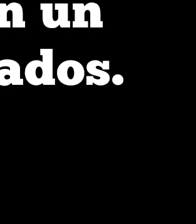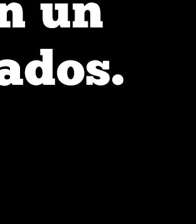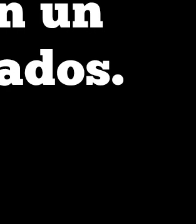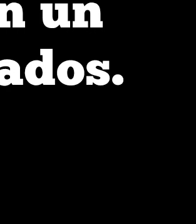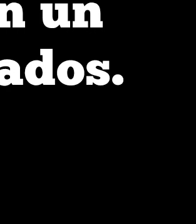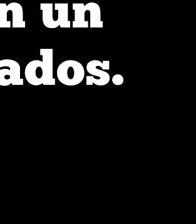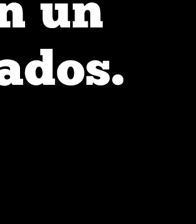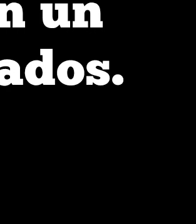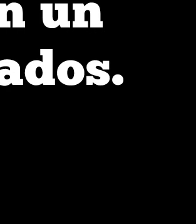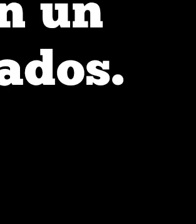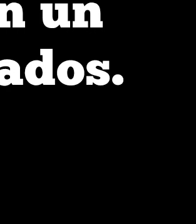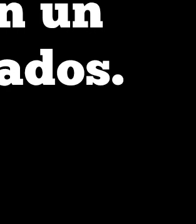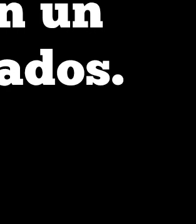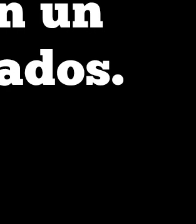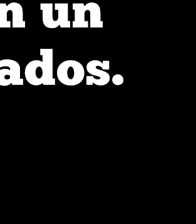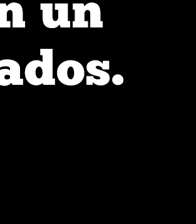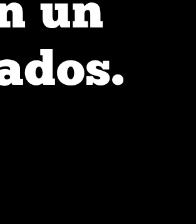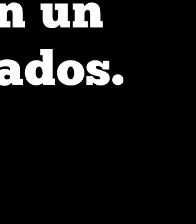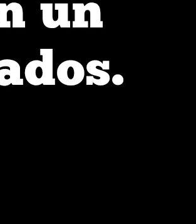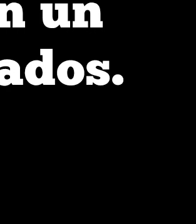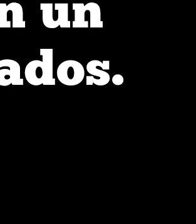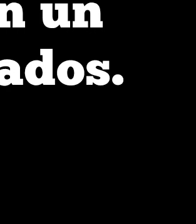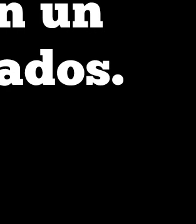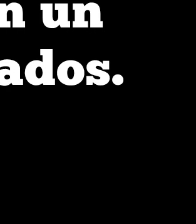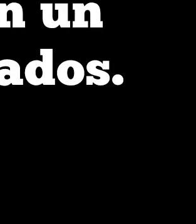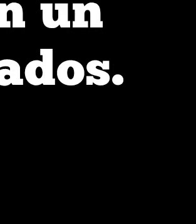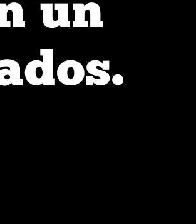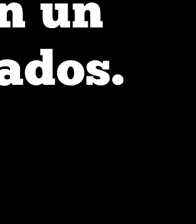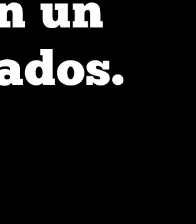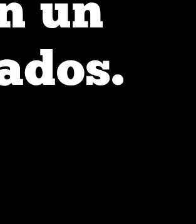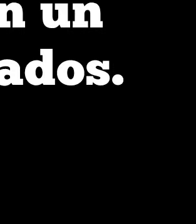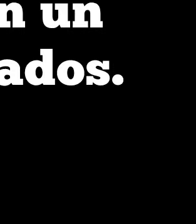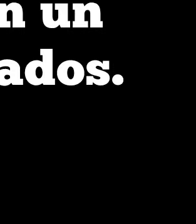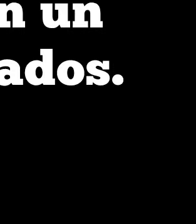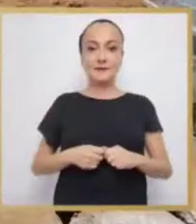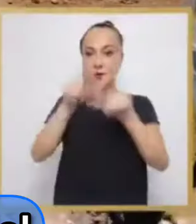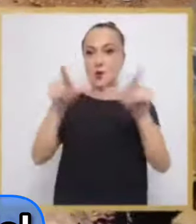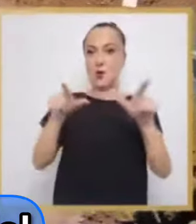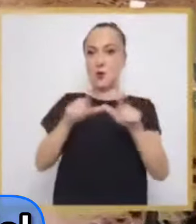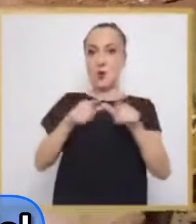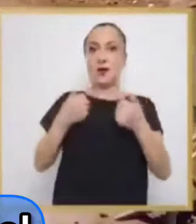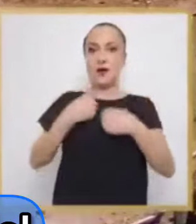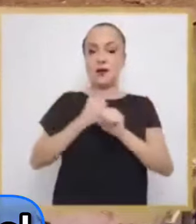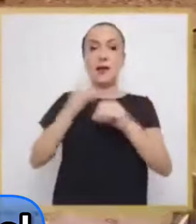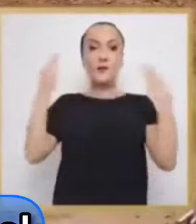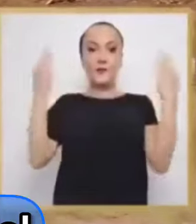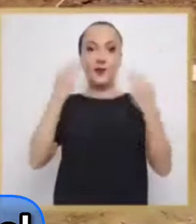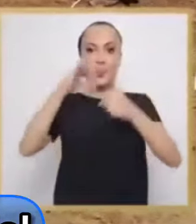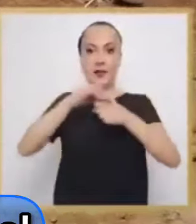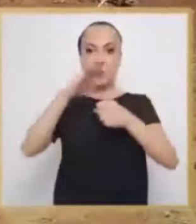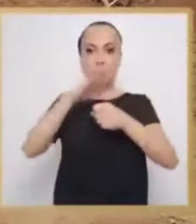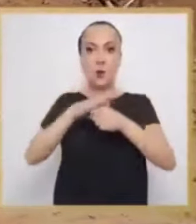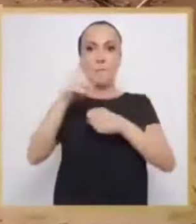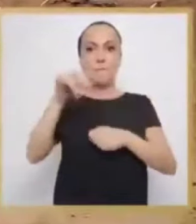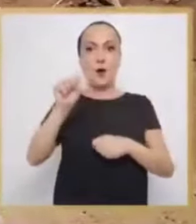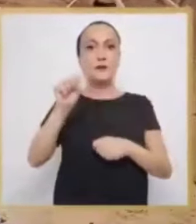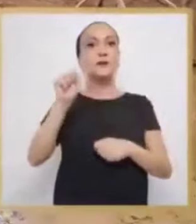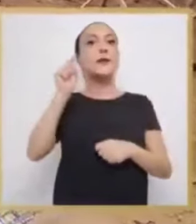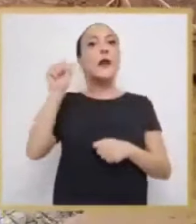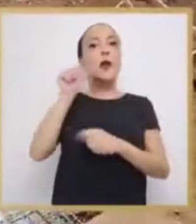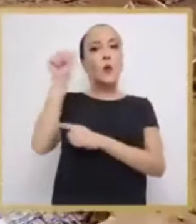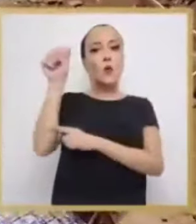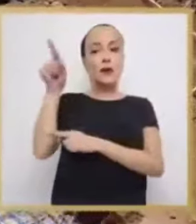trata de un nuevo campo ferial, con un terreno de casi 4.000 metros cuadrados. En este lugar se desarrollará la Feria del Agricultor en